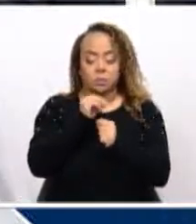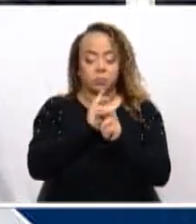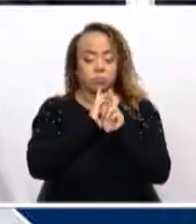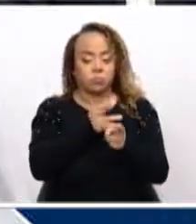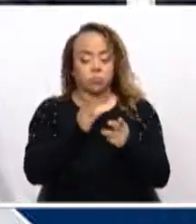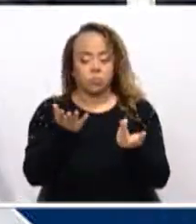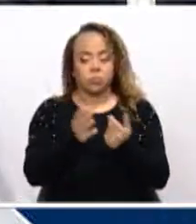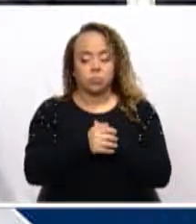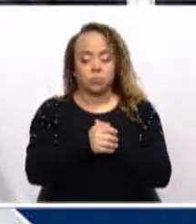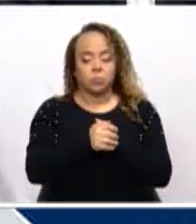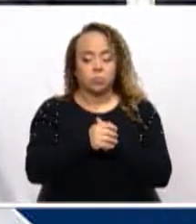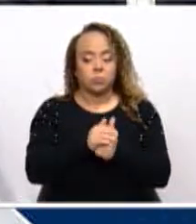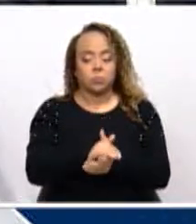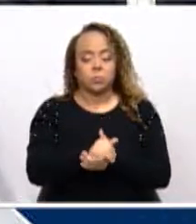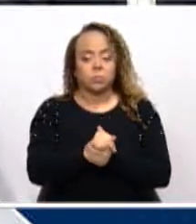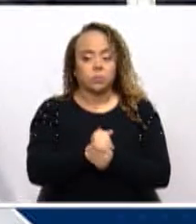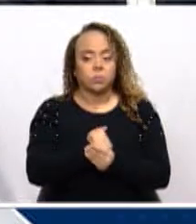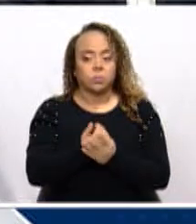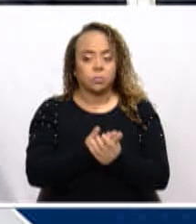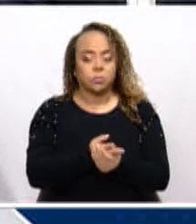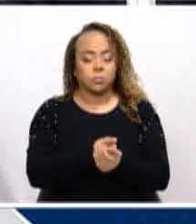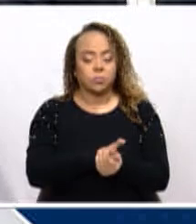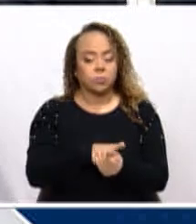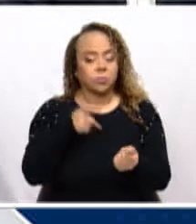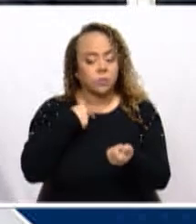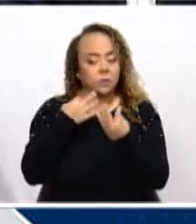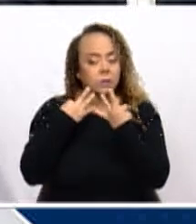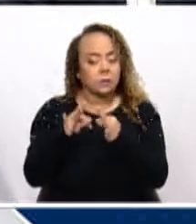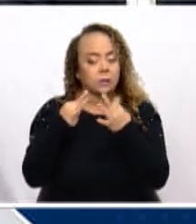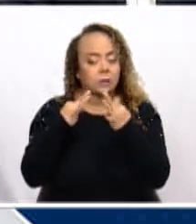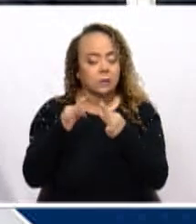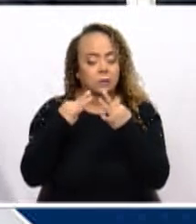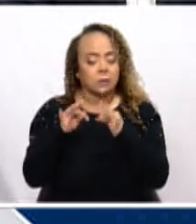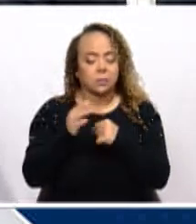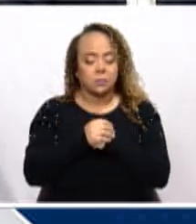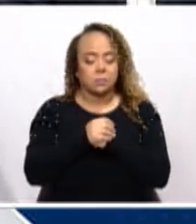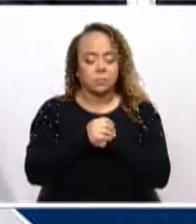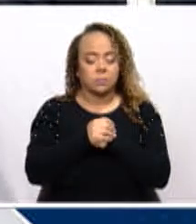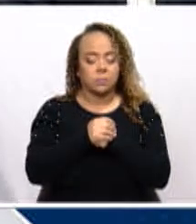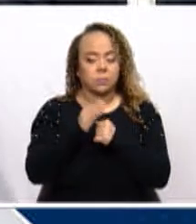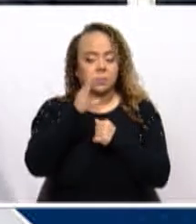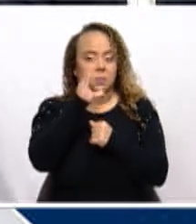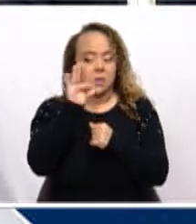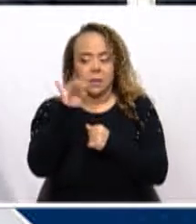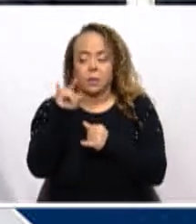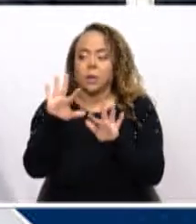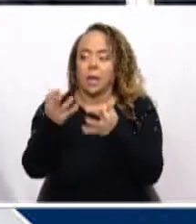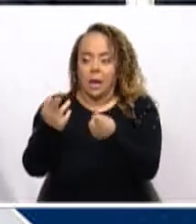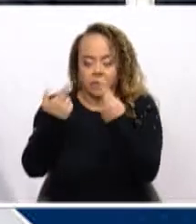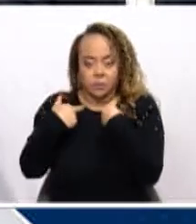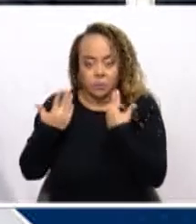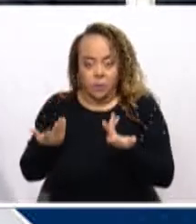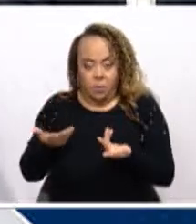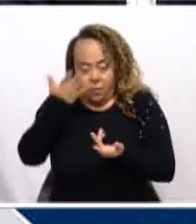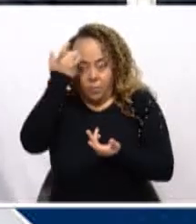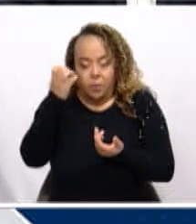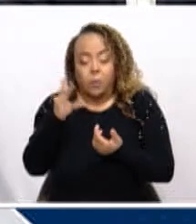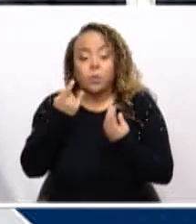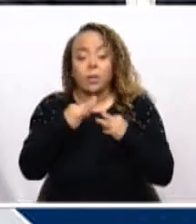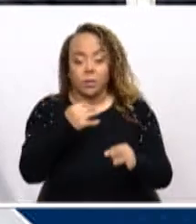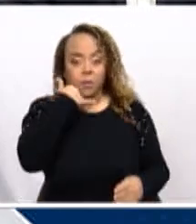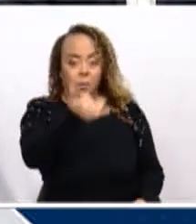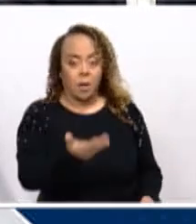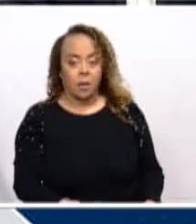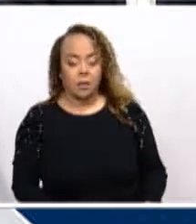Claro claro y yo te pulseo Sí sí te mando otro mensajito Tavo que se le olvidó responderme o te intento llamar No